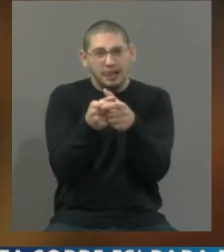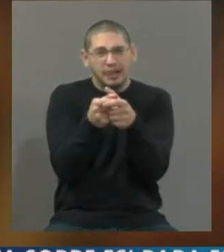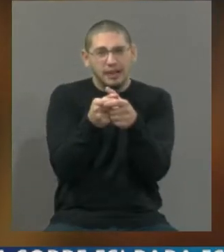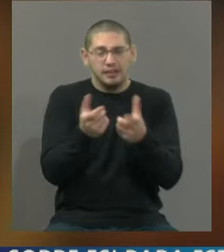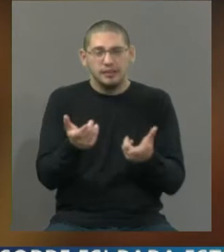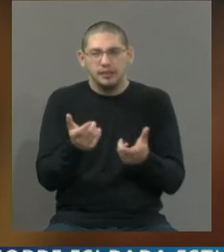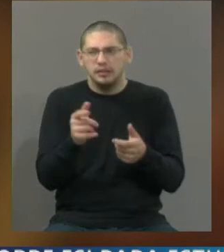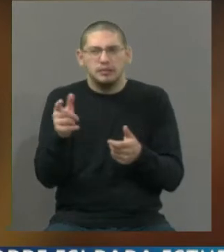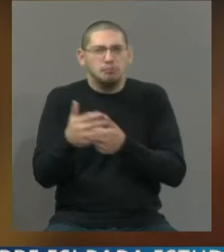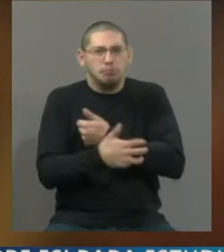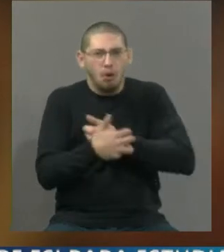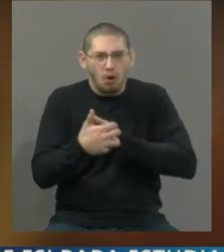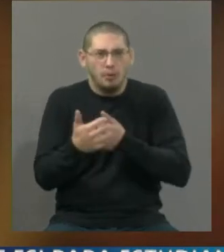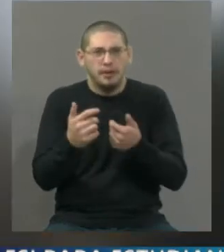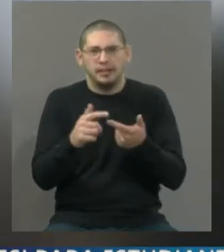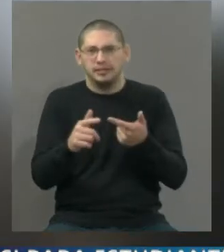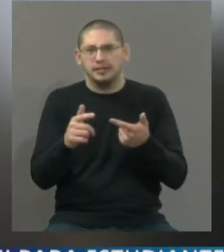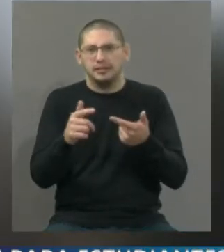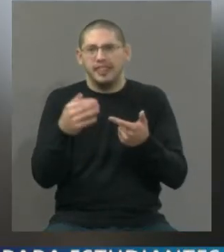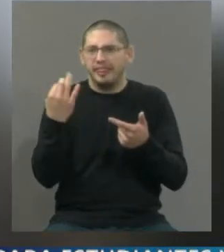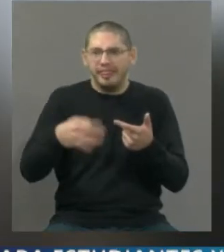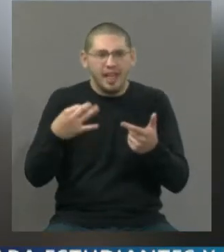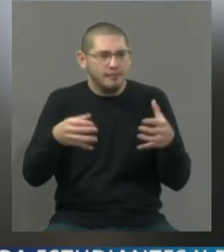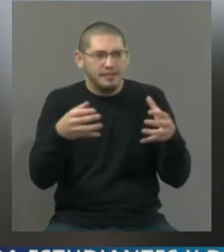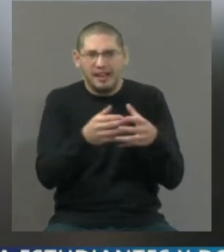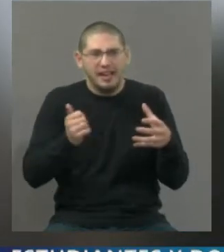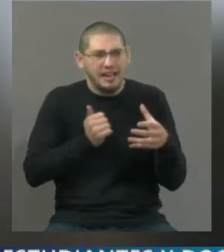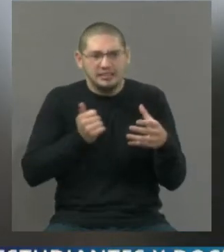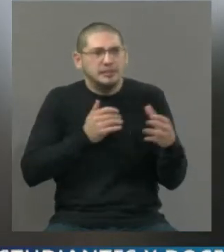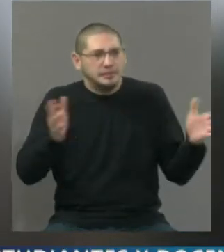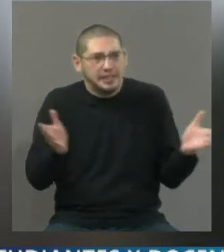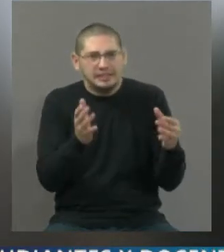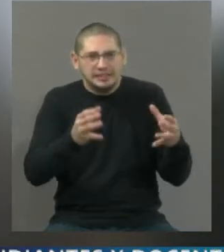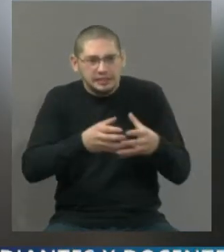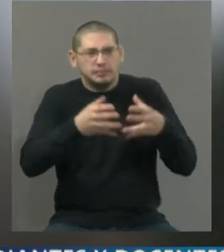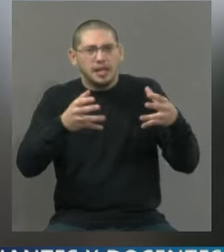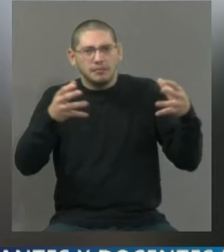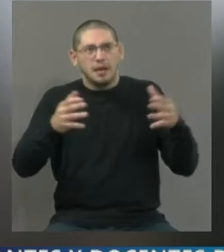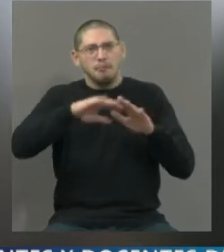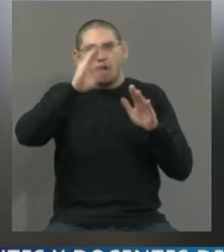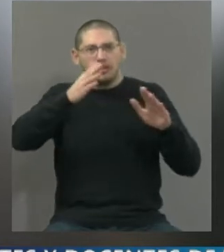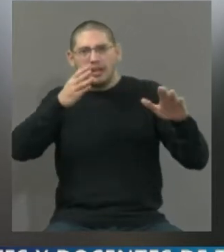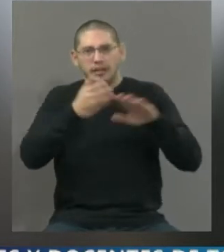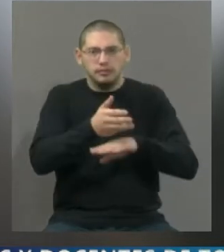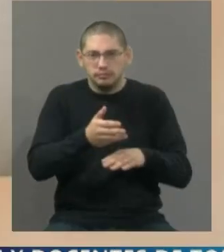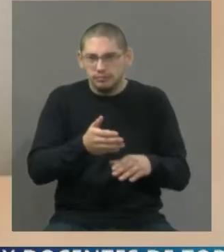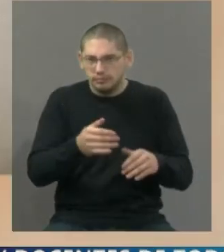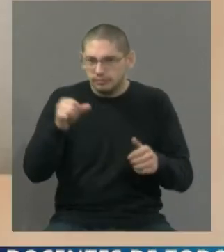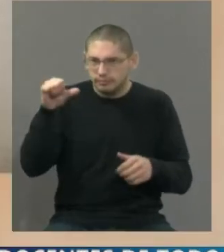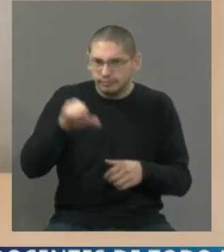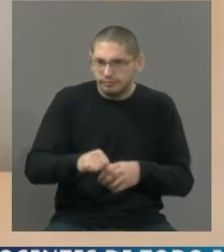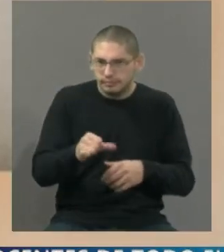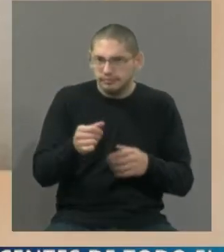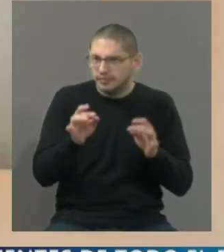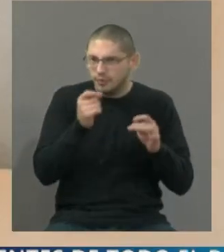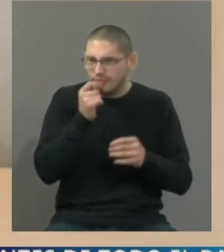De pobreza, de que tiene que formar un ejército, cruzar la cordillera, y una situación que el resto de América ha